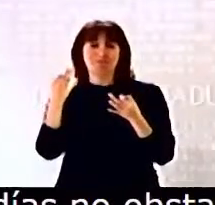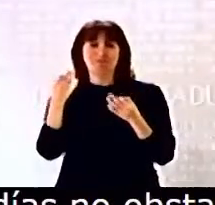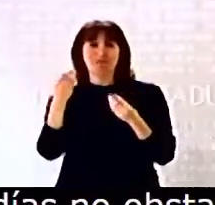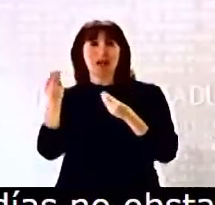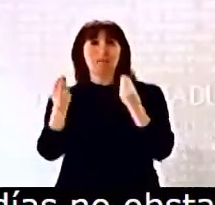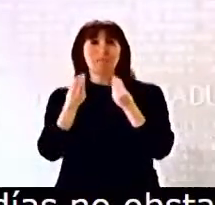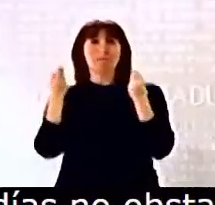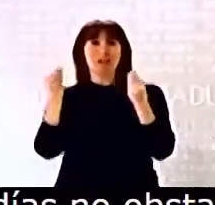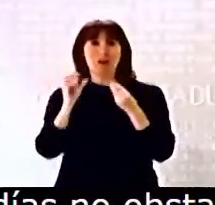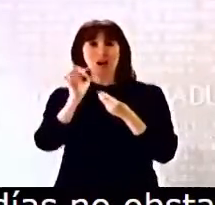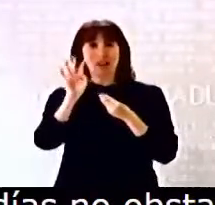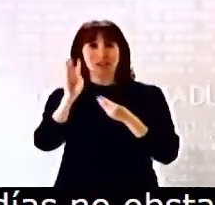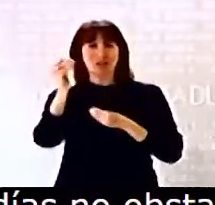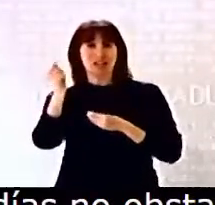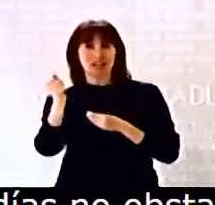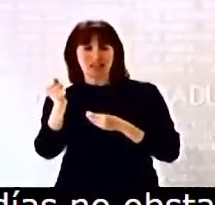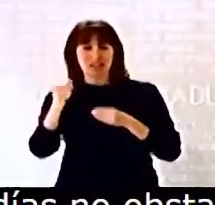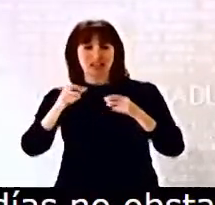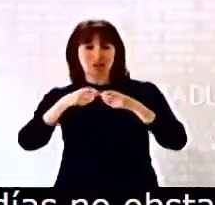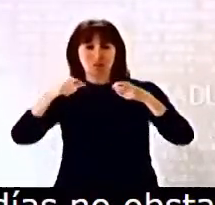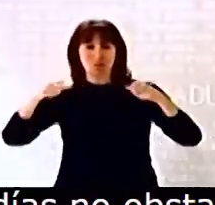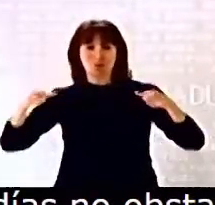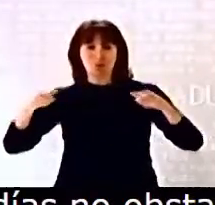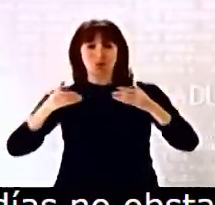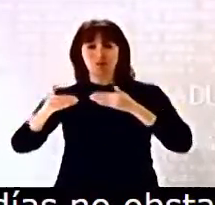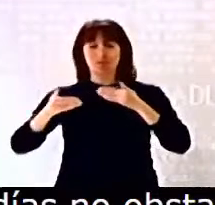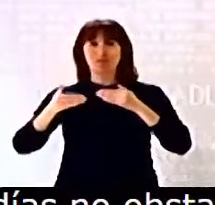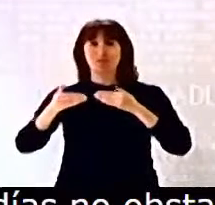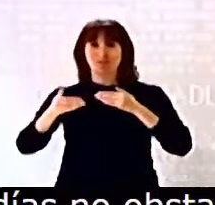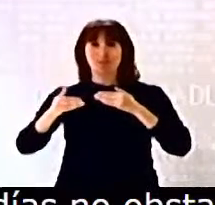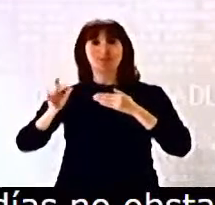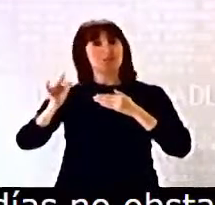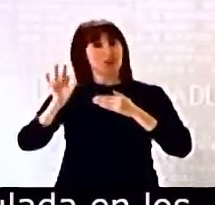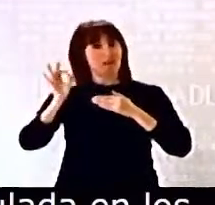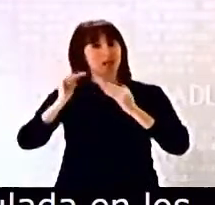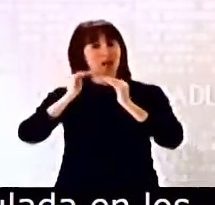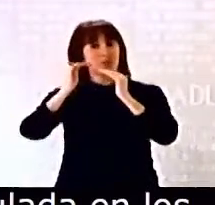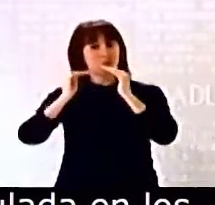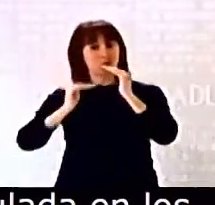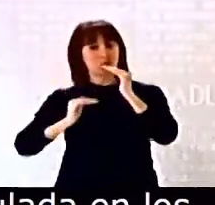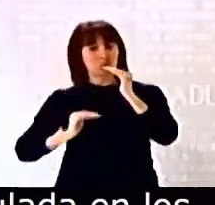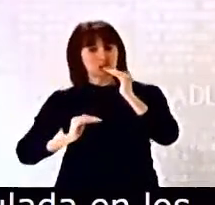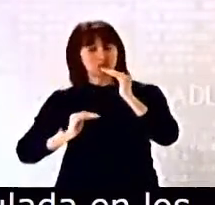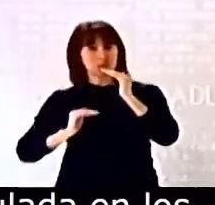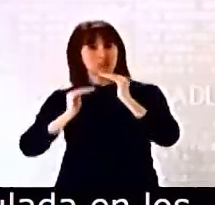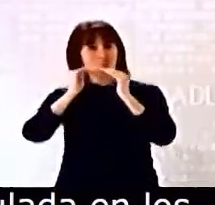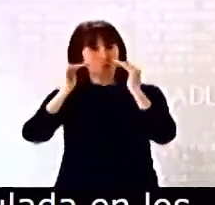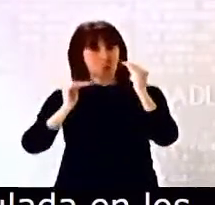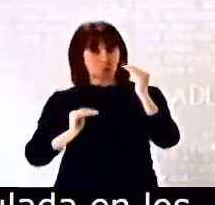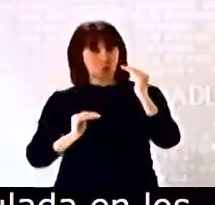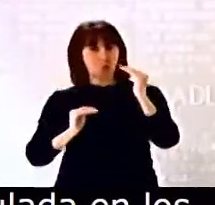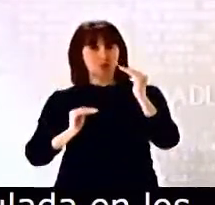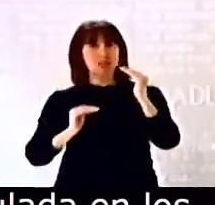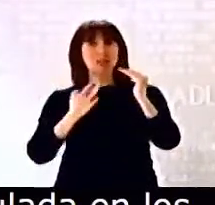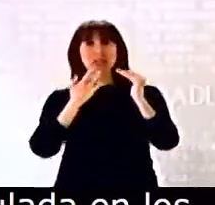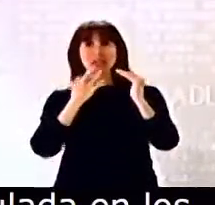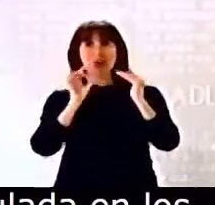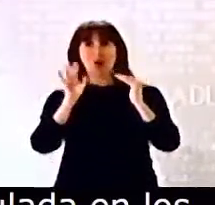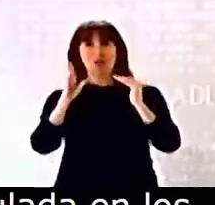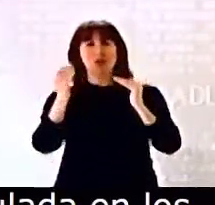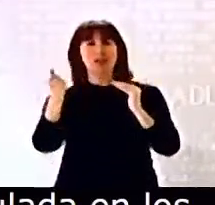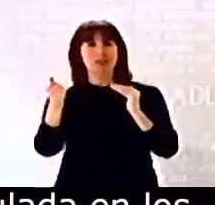acumulada a los 14 días en los próximos días sigue bajando a este ritmo, aunque la incidencia acumulada a los 14